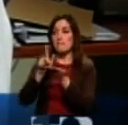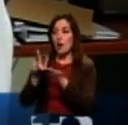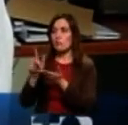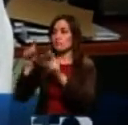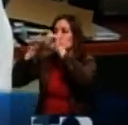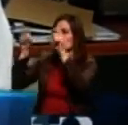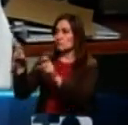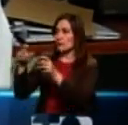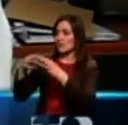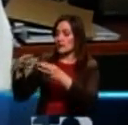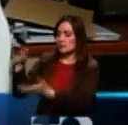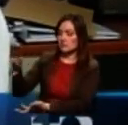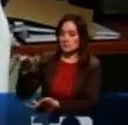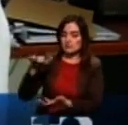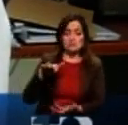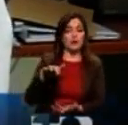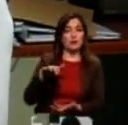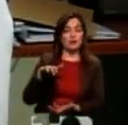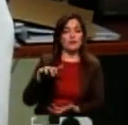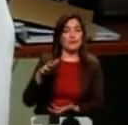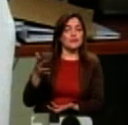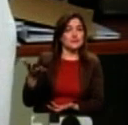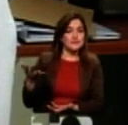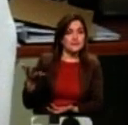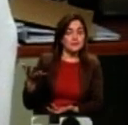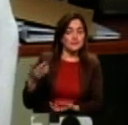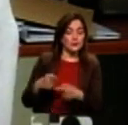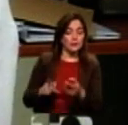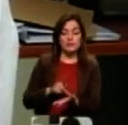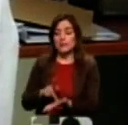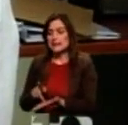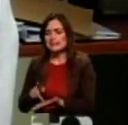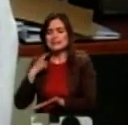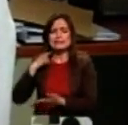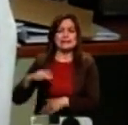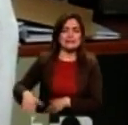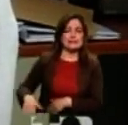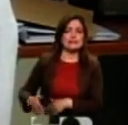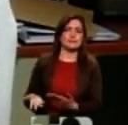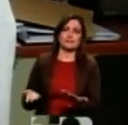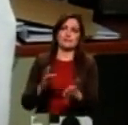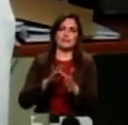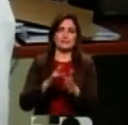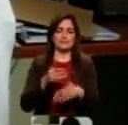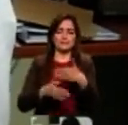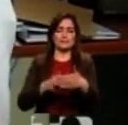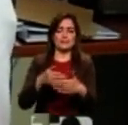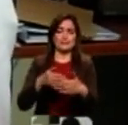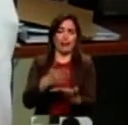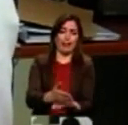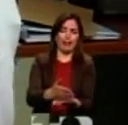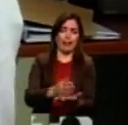proveedores para poder cubrir ciertas obligaciones que según ellos dicen ponen en riesgo la continuidad del